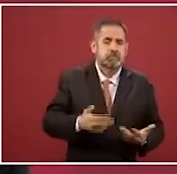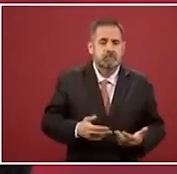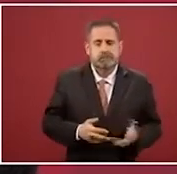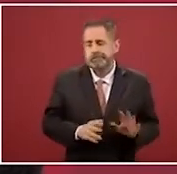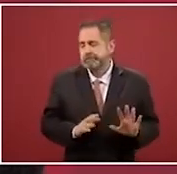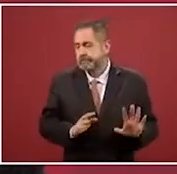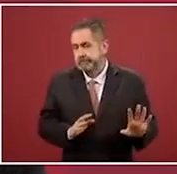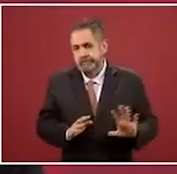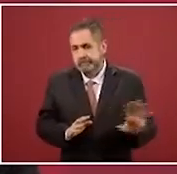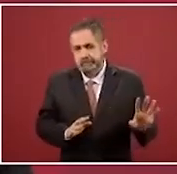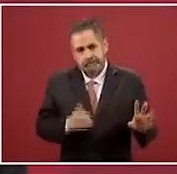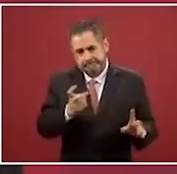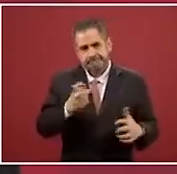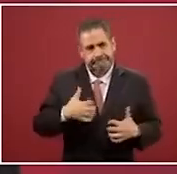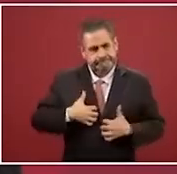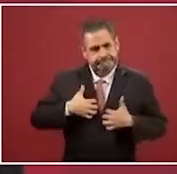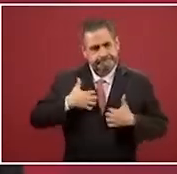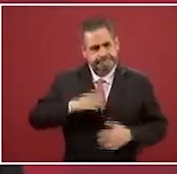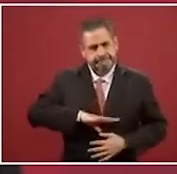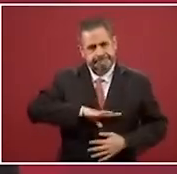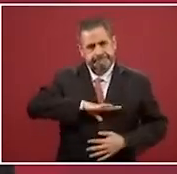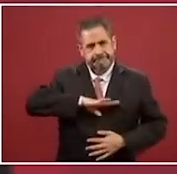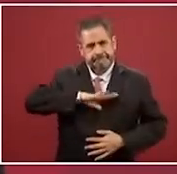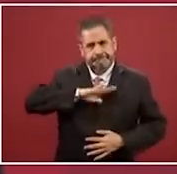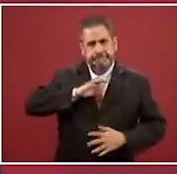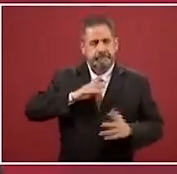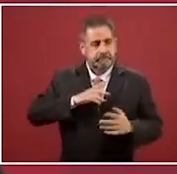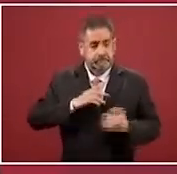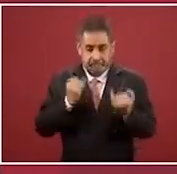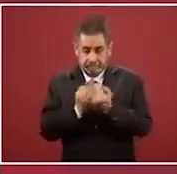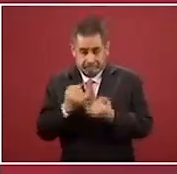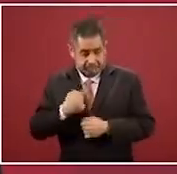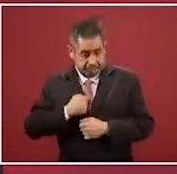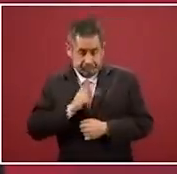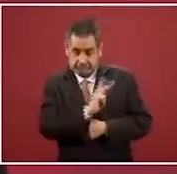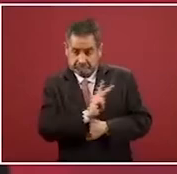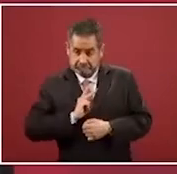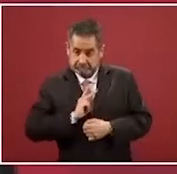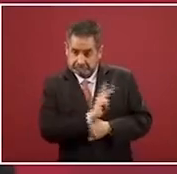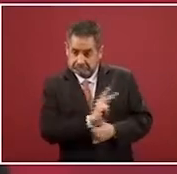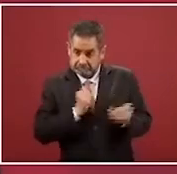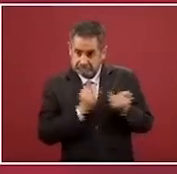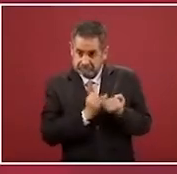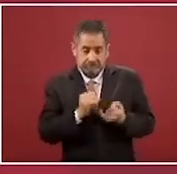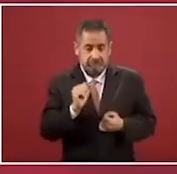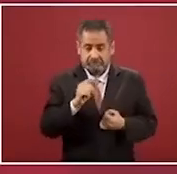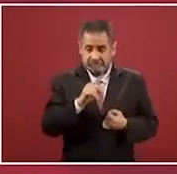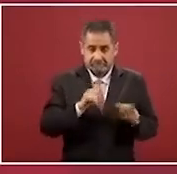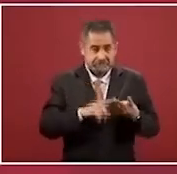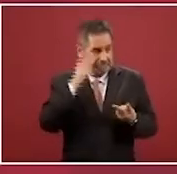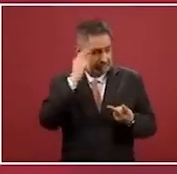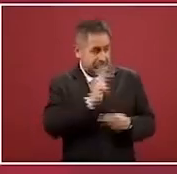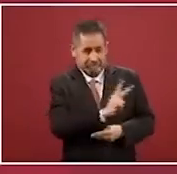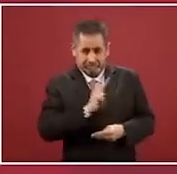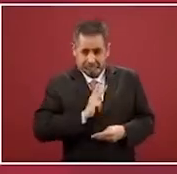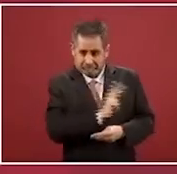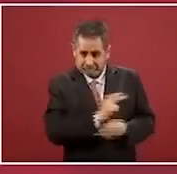Por eso calienta, ¿no? ¿Qué tengo yo que ver con Santa Anna? ¿Qué tengo que ver con Porfirio